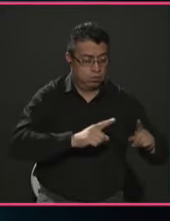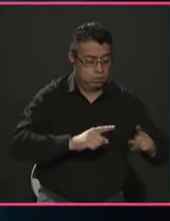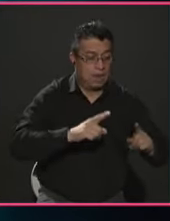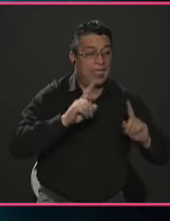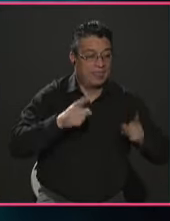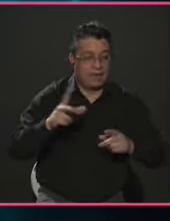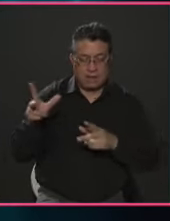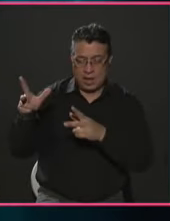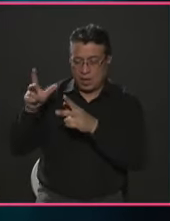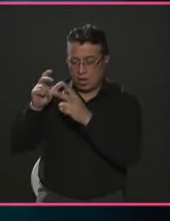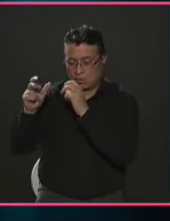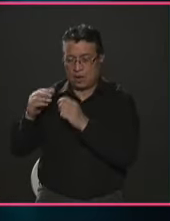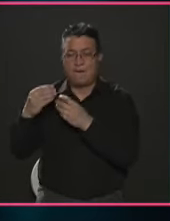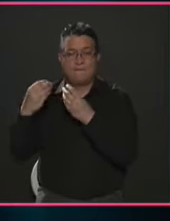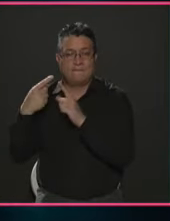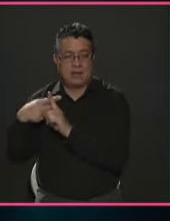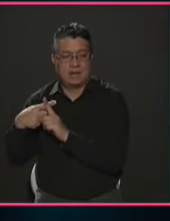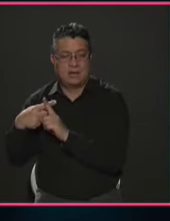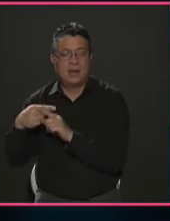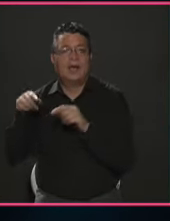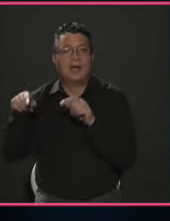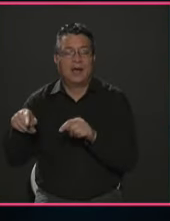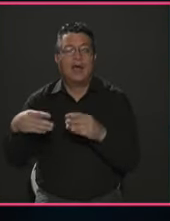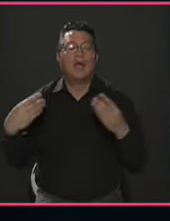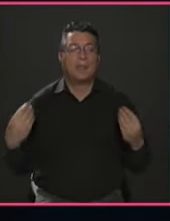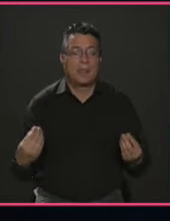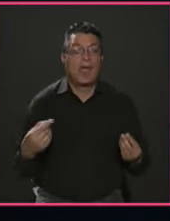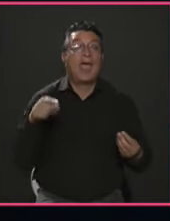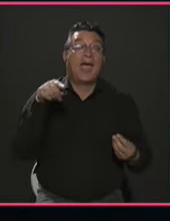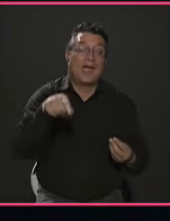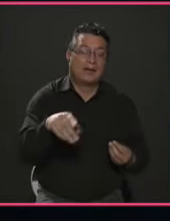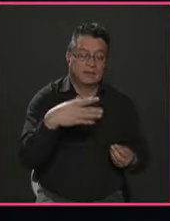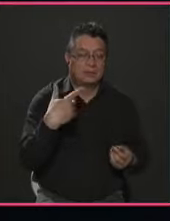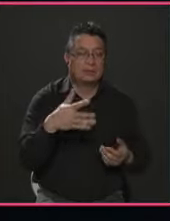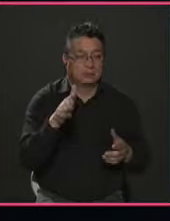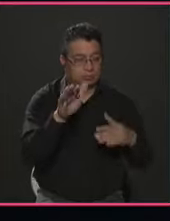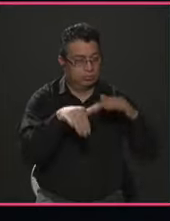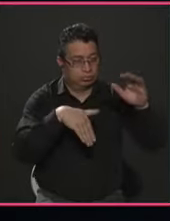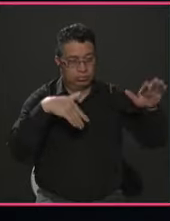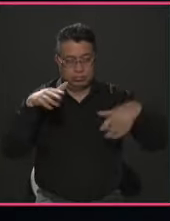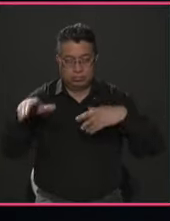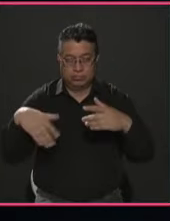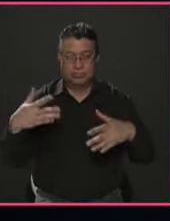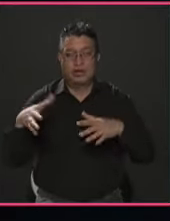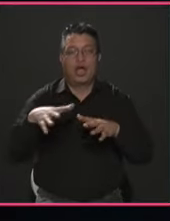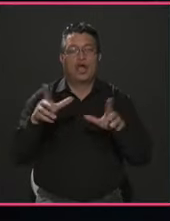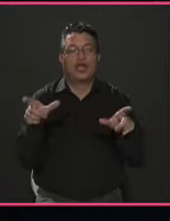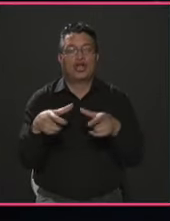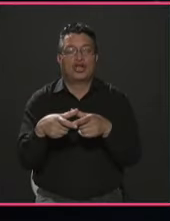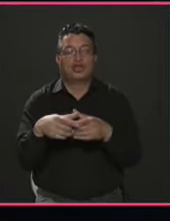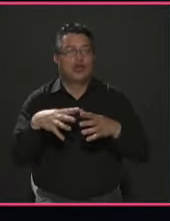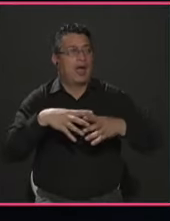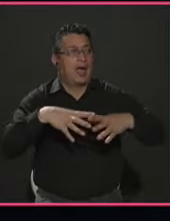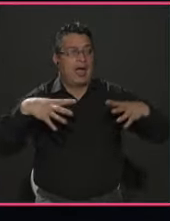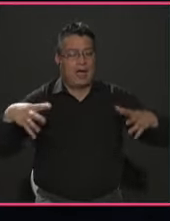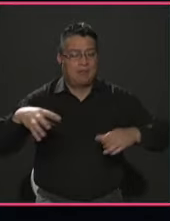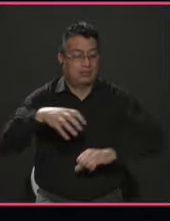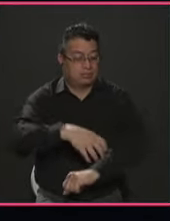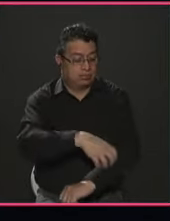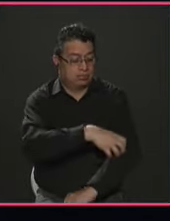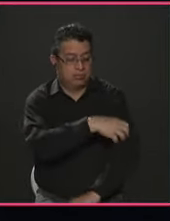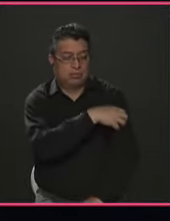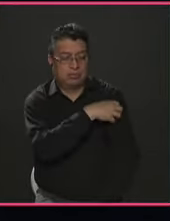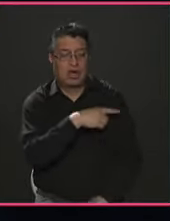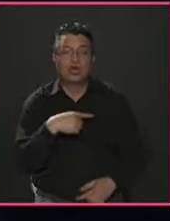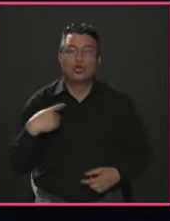bien Y esa es la convocatoria de fondo que estamos haciendo en este congreso amplio participativo regionalizado en